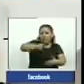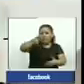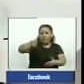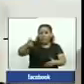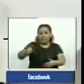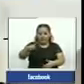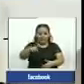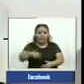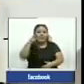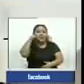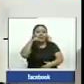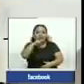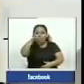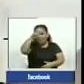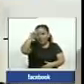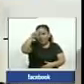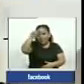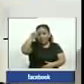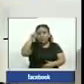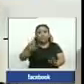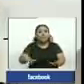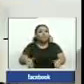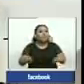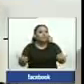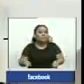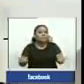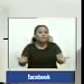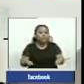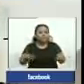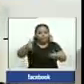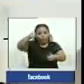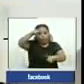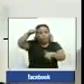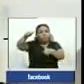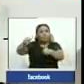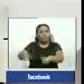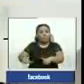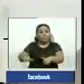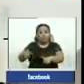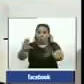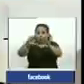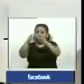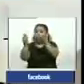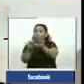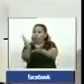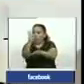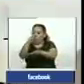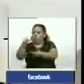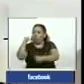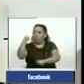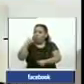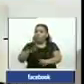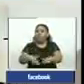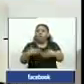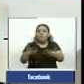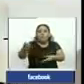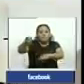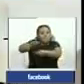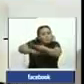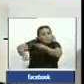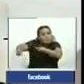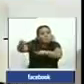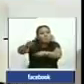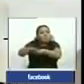gobierno del presidente Nayib Bukele ya se alcanzaron importantes acuerdos con potencias mundiales y también se espera que la inversión